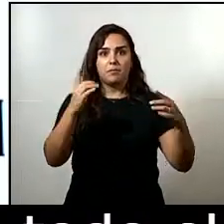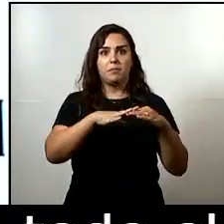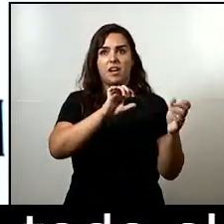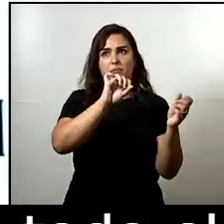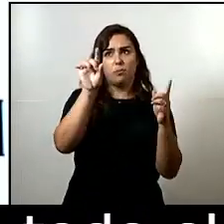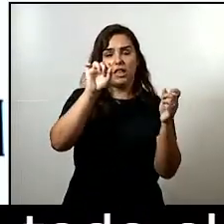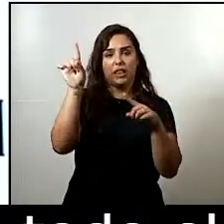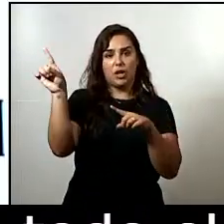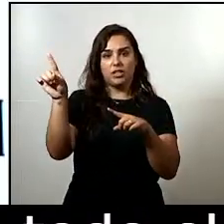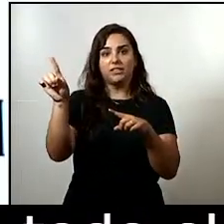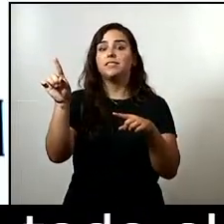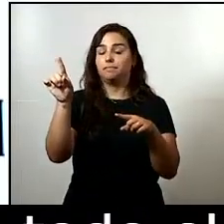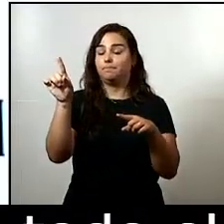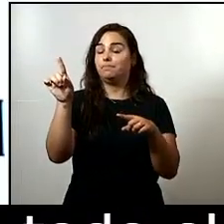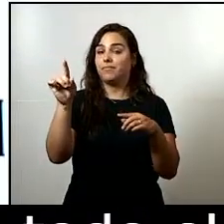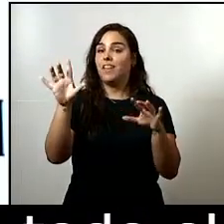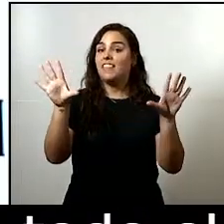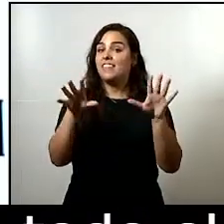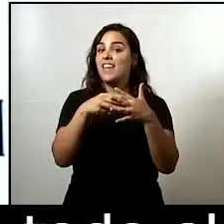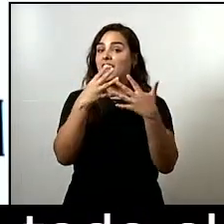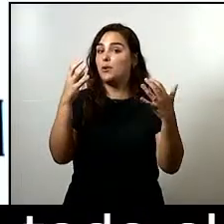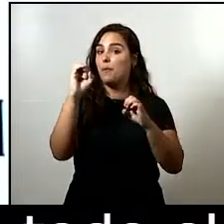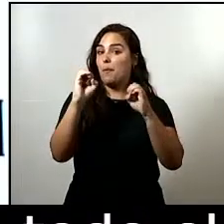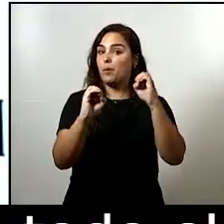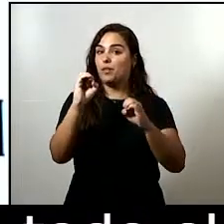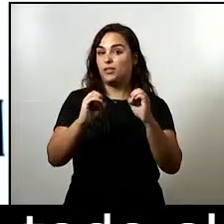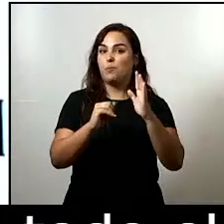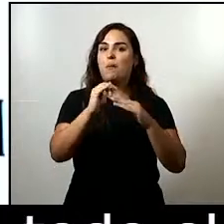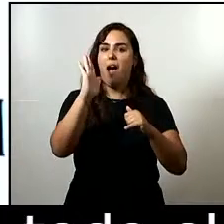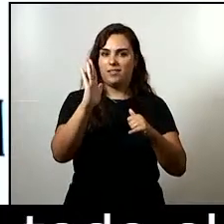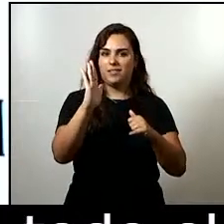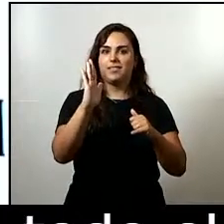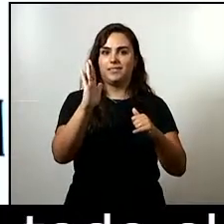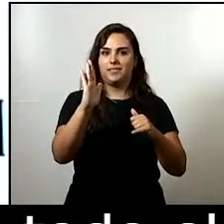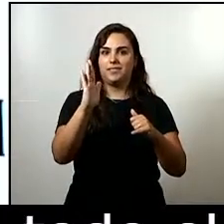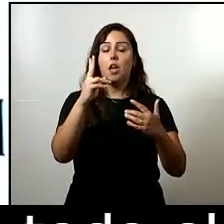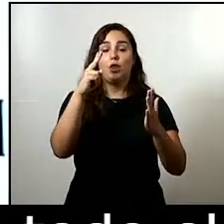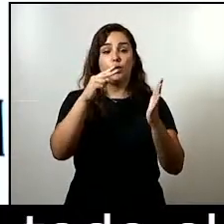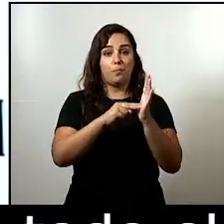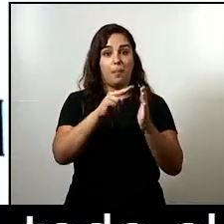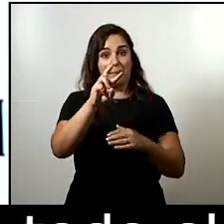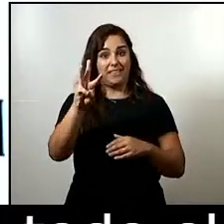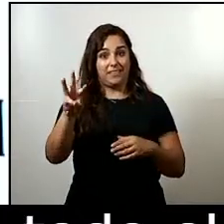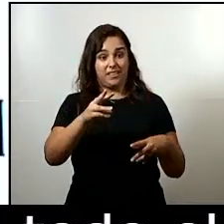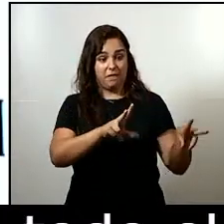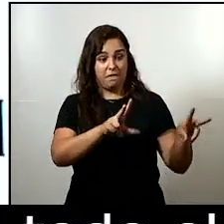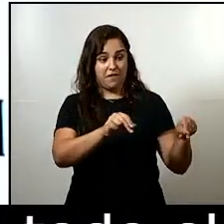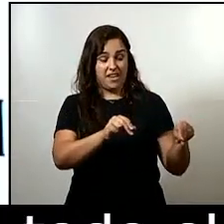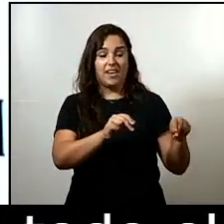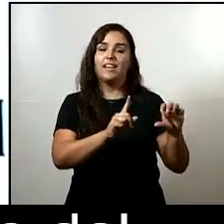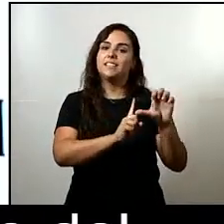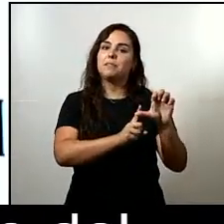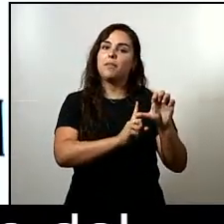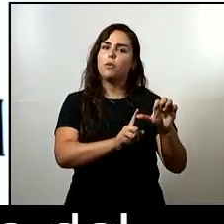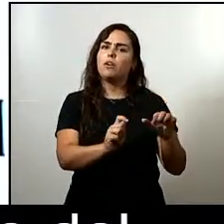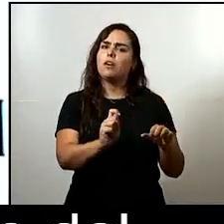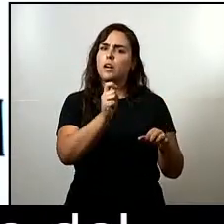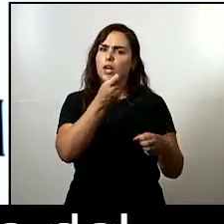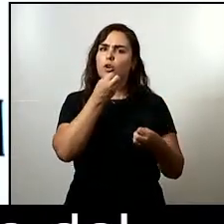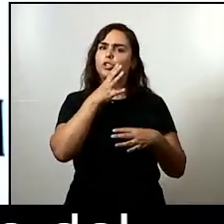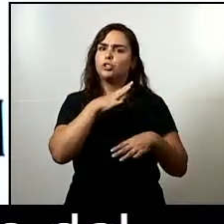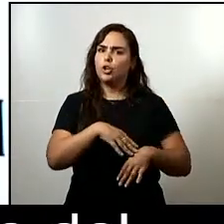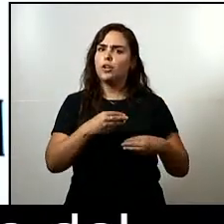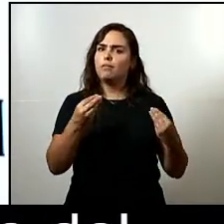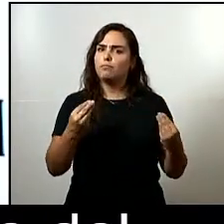exportaciones, hasta superar el 19%, y al cierre del 2023, Extremadura batió el récord histórico